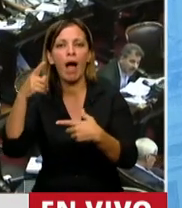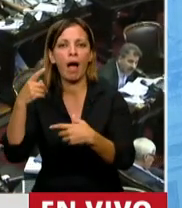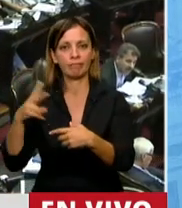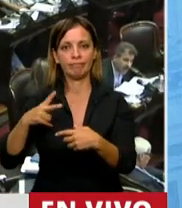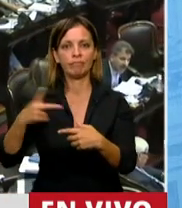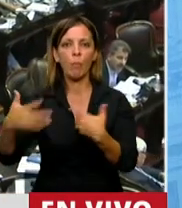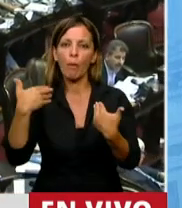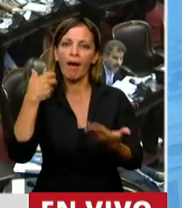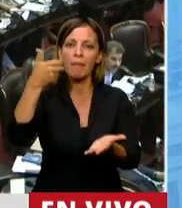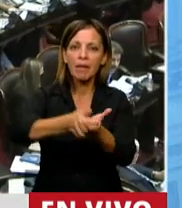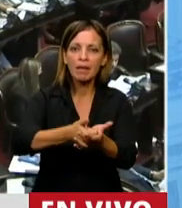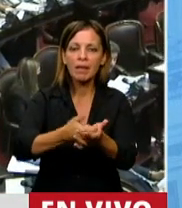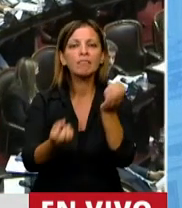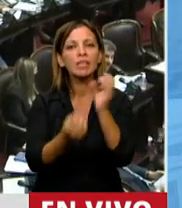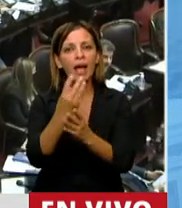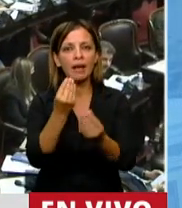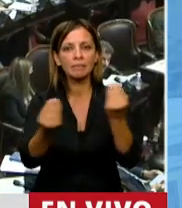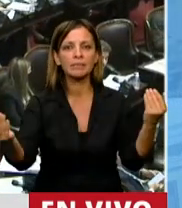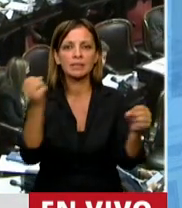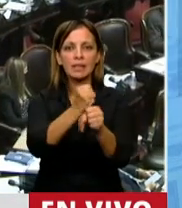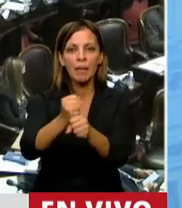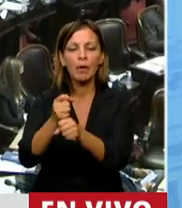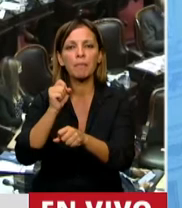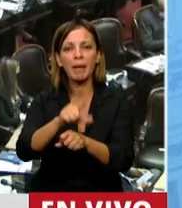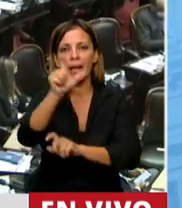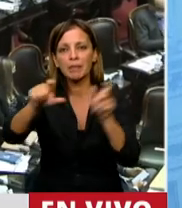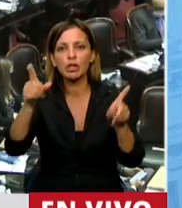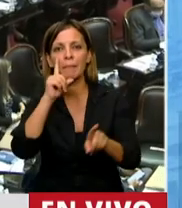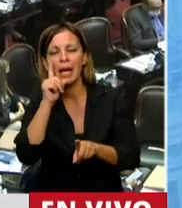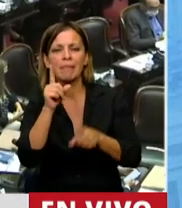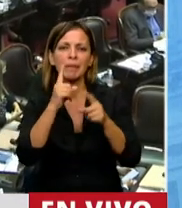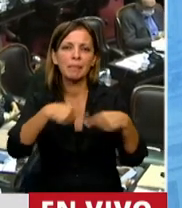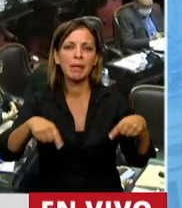y que podamos crear trabajo para miles y miles de argentinos. Muchas